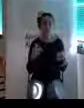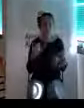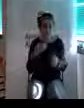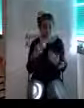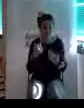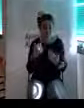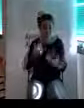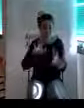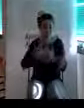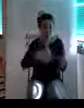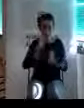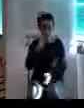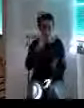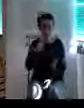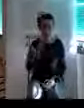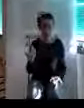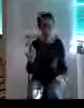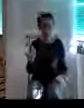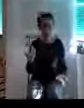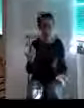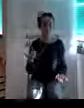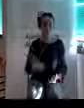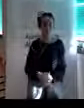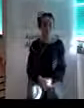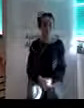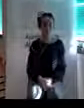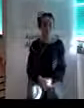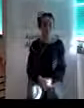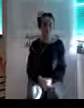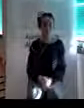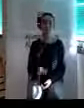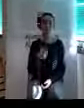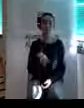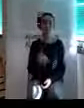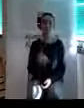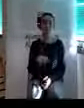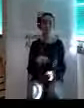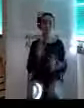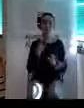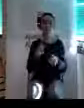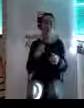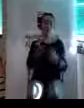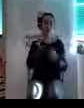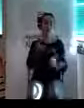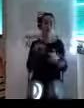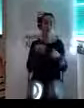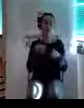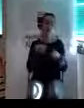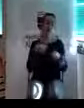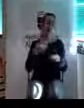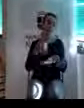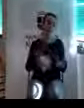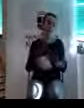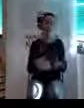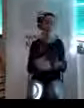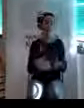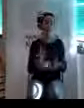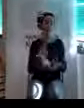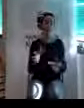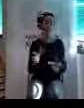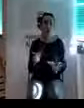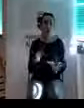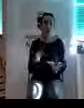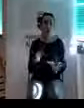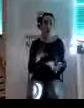y dice funcionó seguridad vial que nos dice señor retolaza claro ya he dicho yo que la